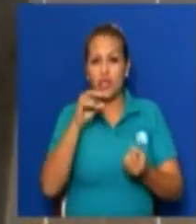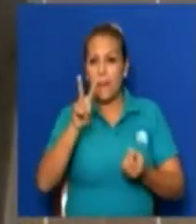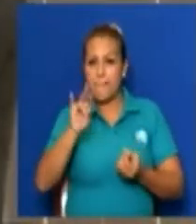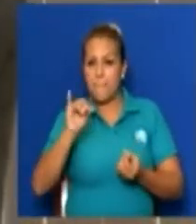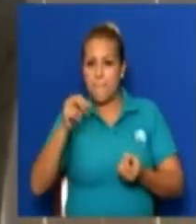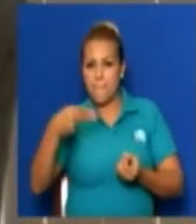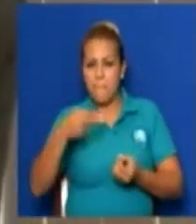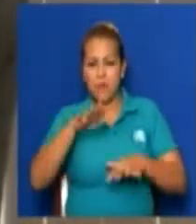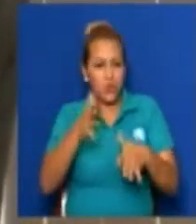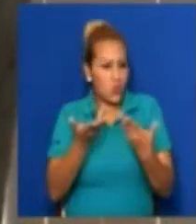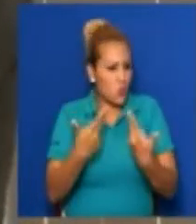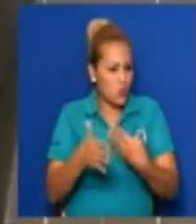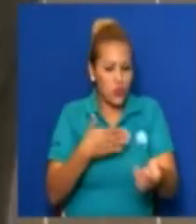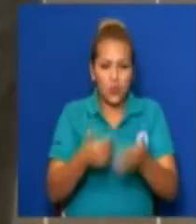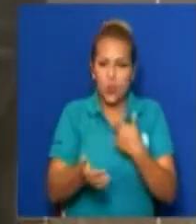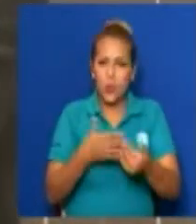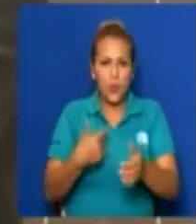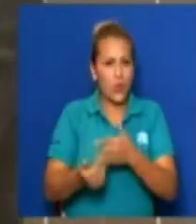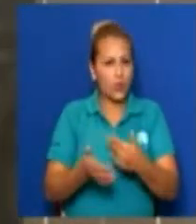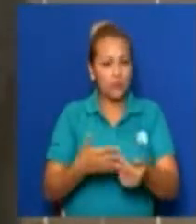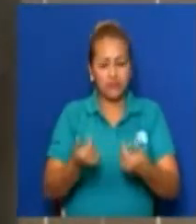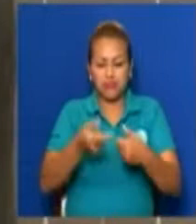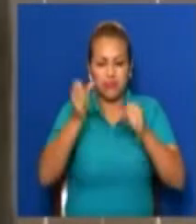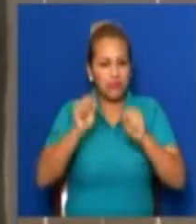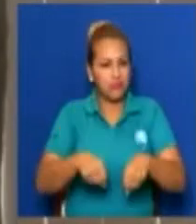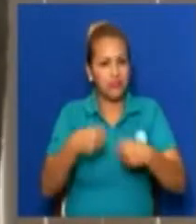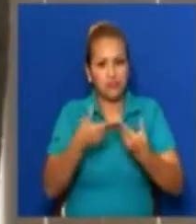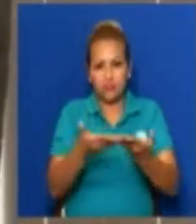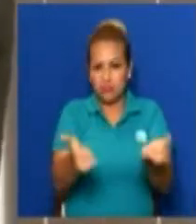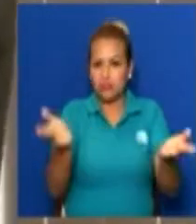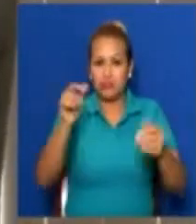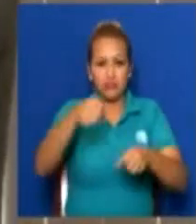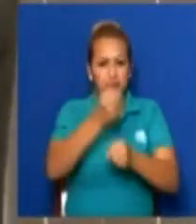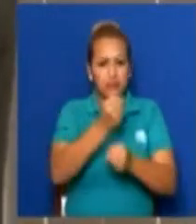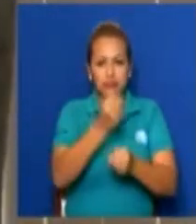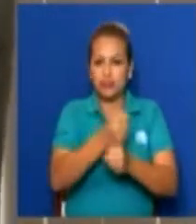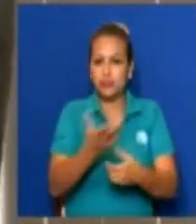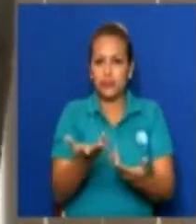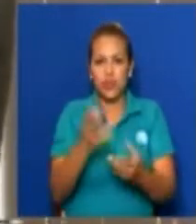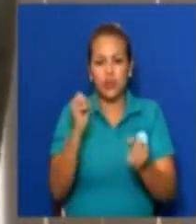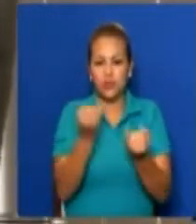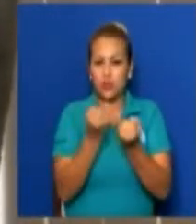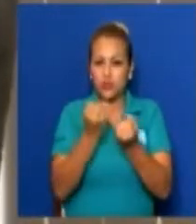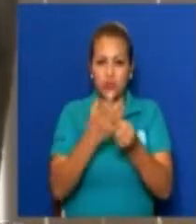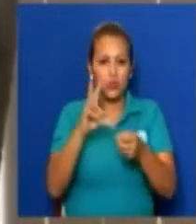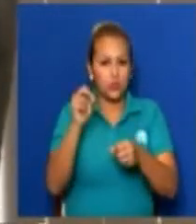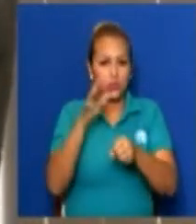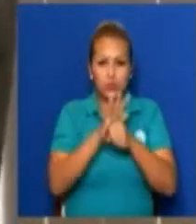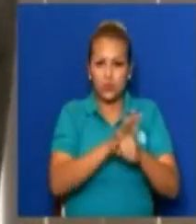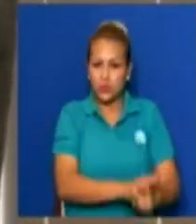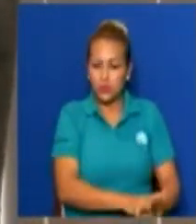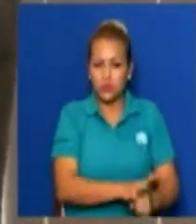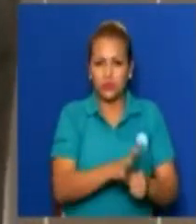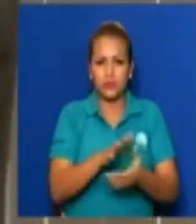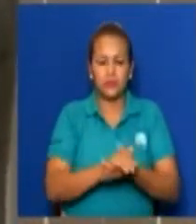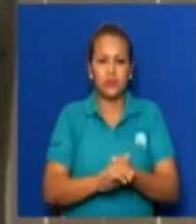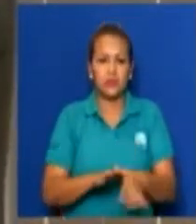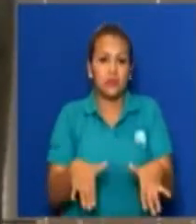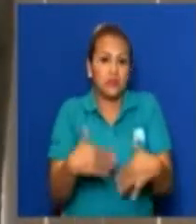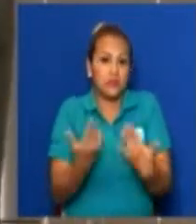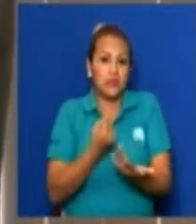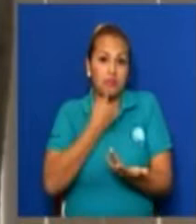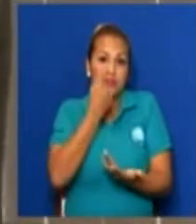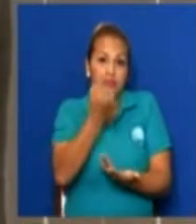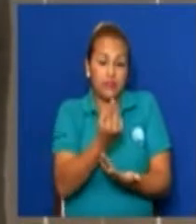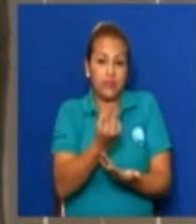la condición de la mujer. Constituye también violencia contra la mujer en el ámbito laboral, quebrantar el derecho